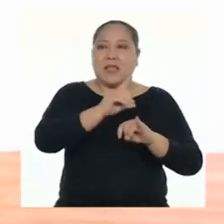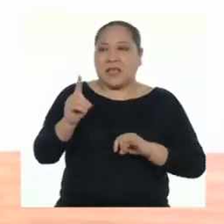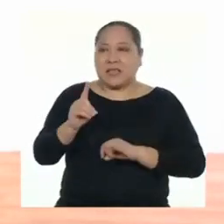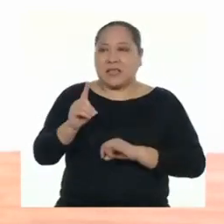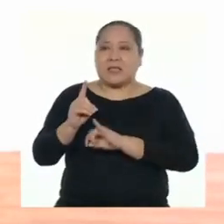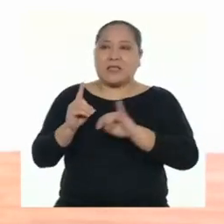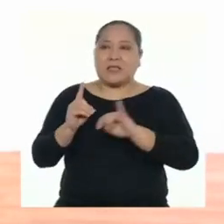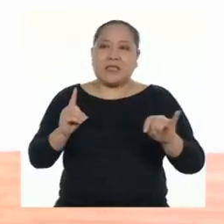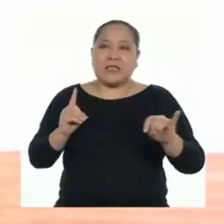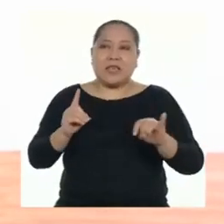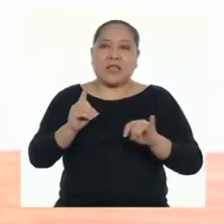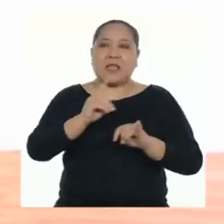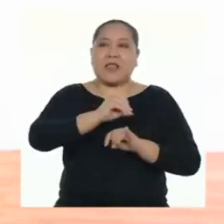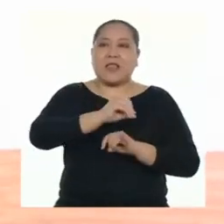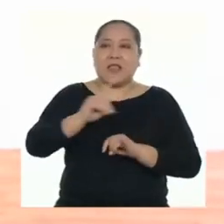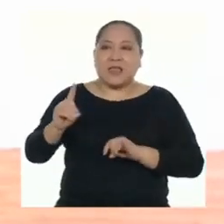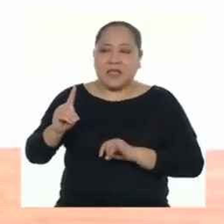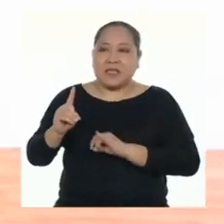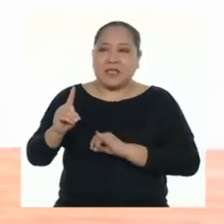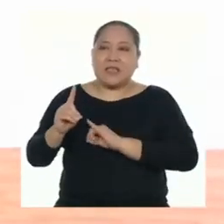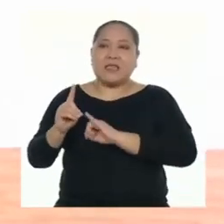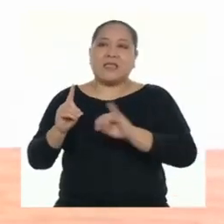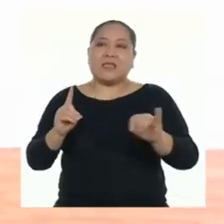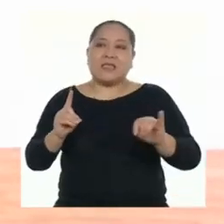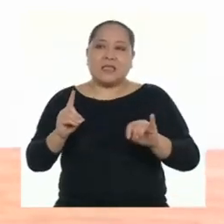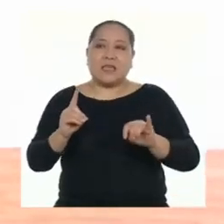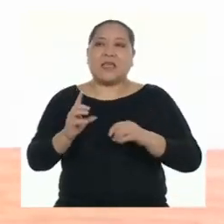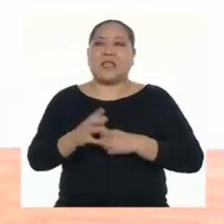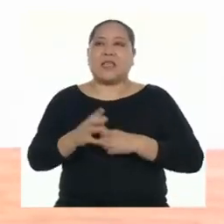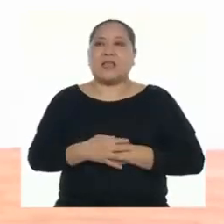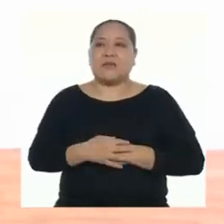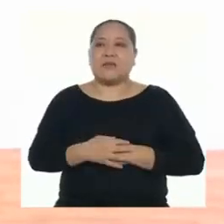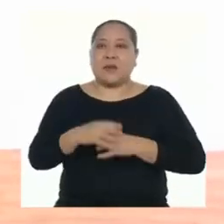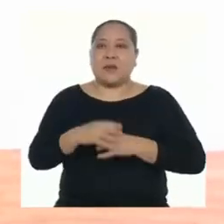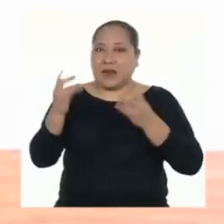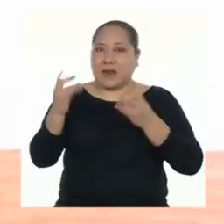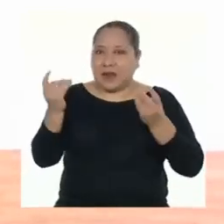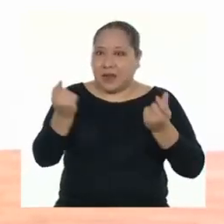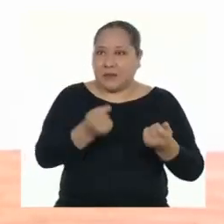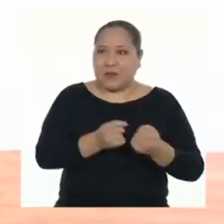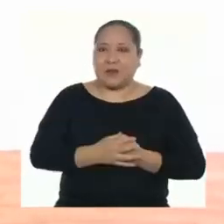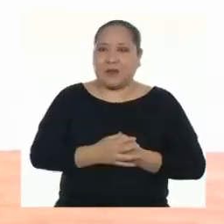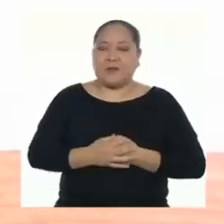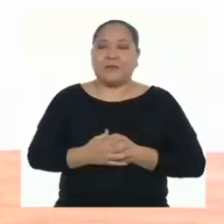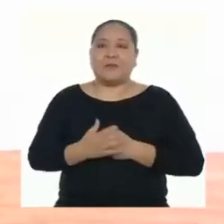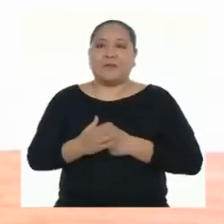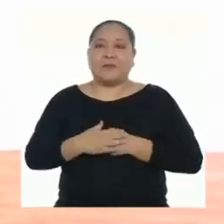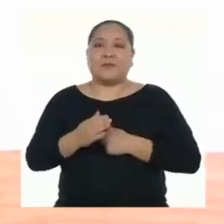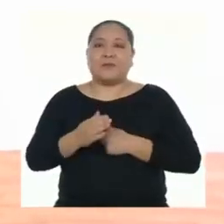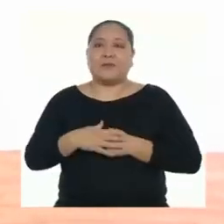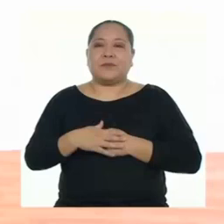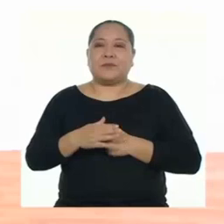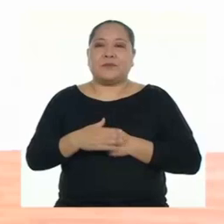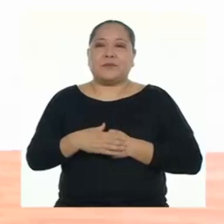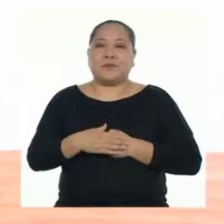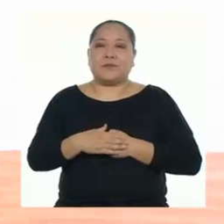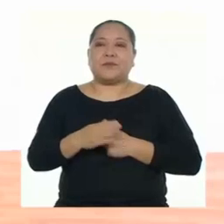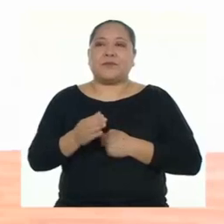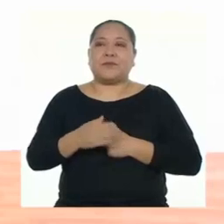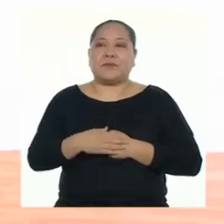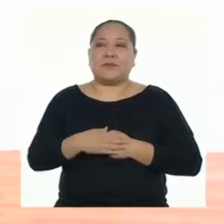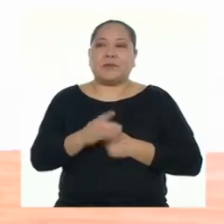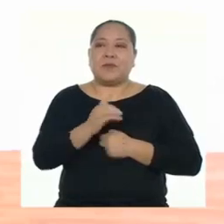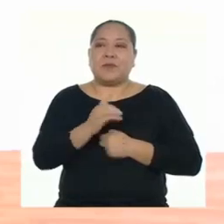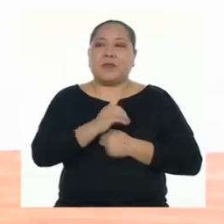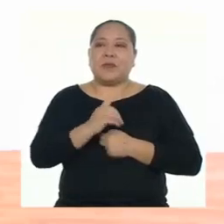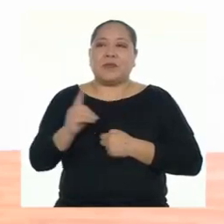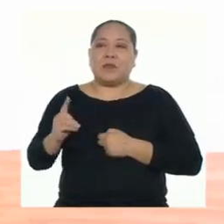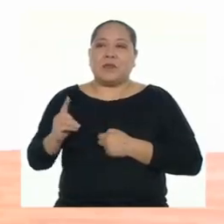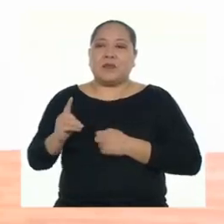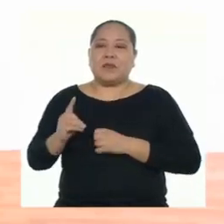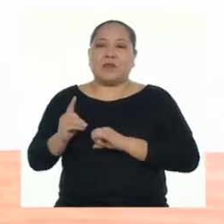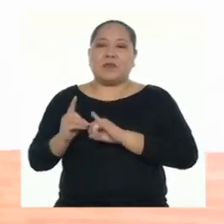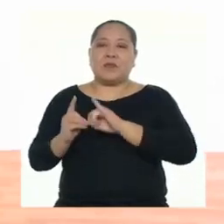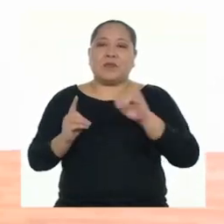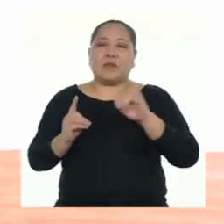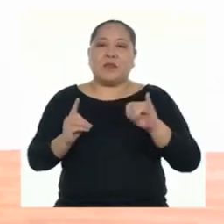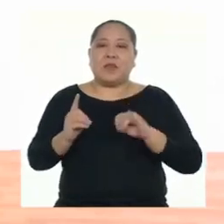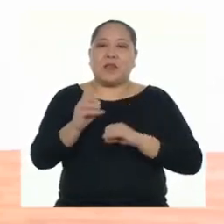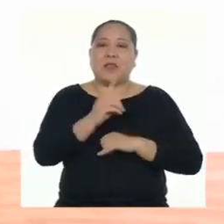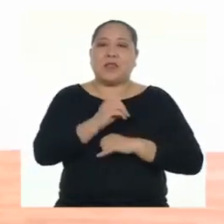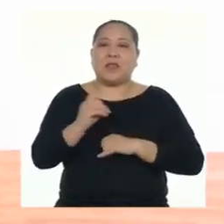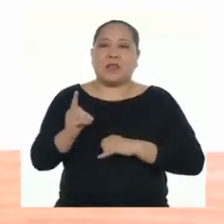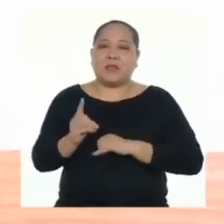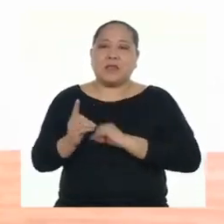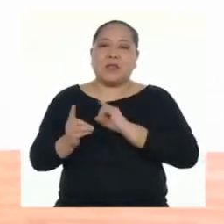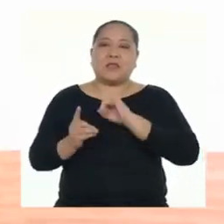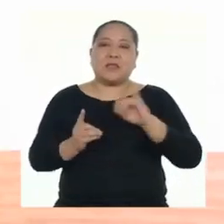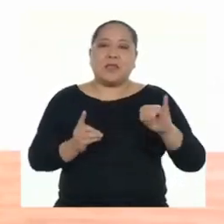3, 4, 5, 6. Más rápido. 5, 6, 7, va. Y 1,